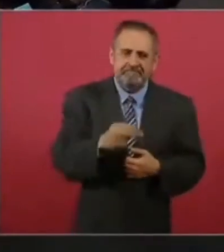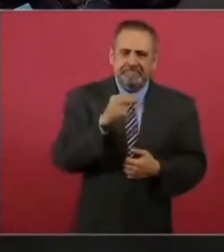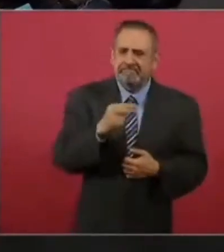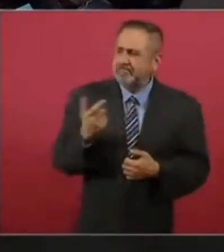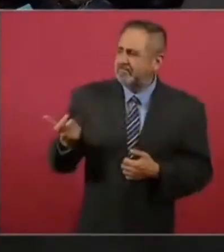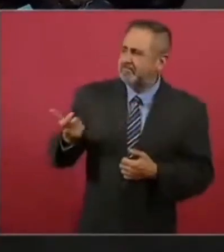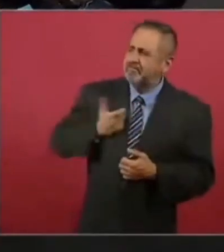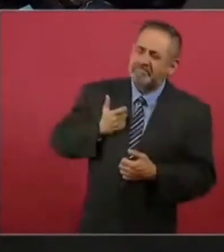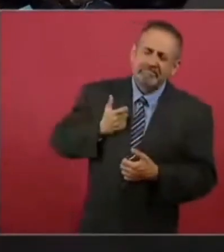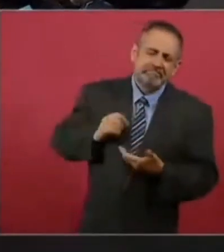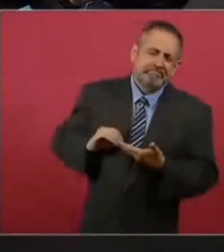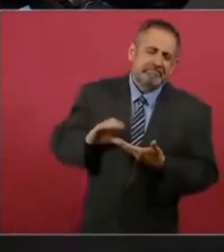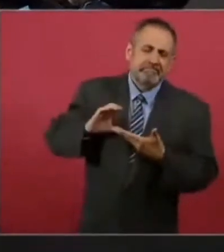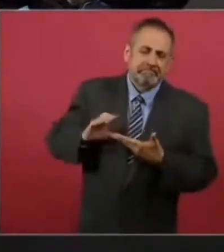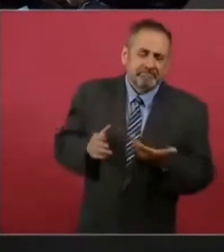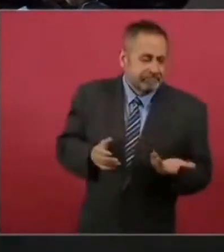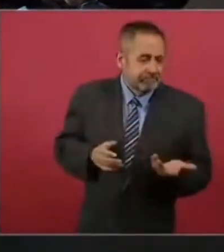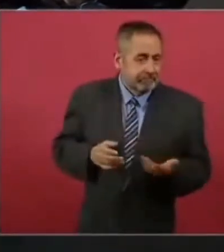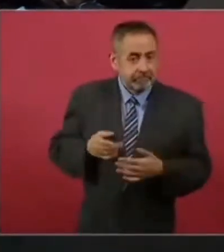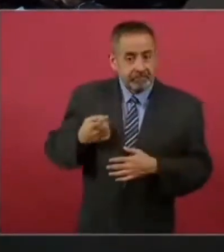y muy malos negocios